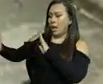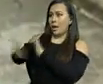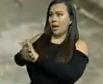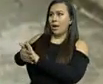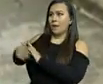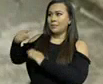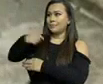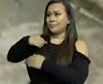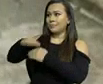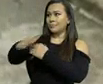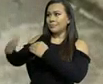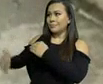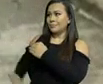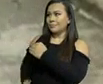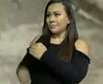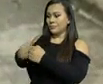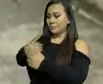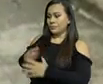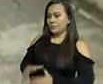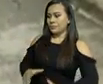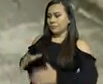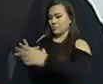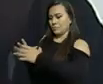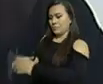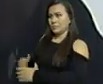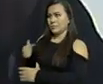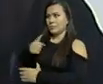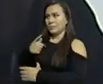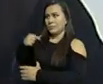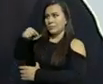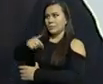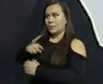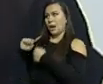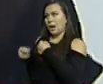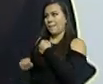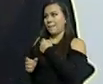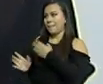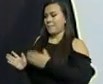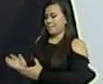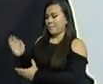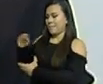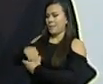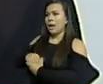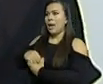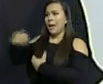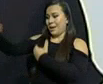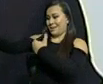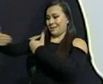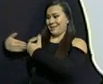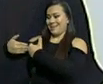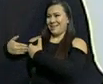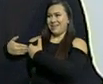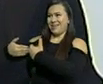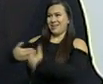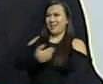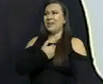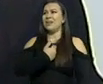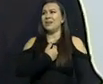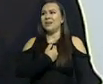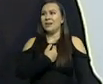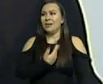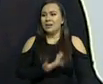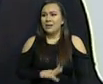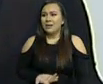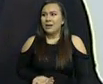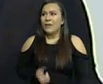la carretilla va antes la persona que estaba riendo total totalmente entonces esto